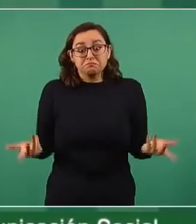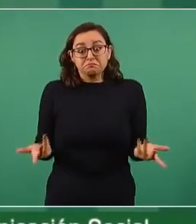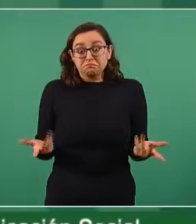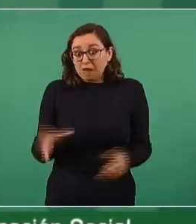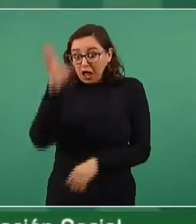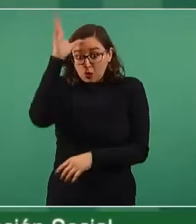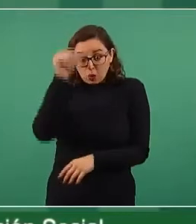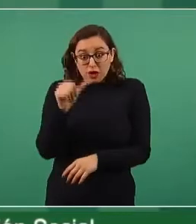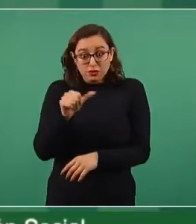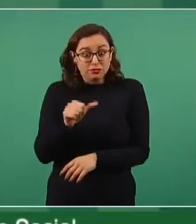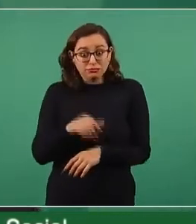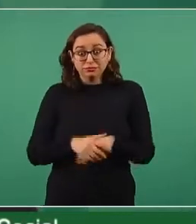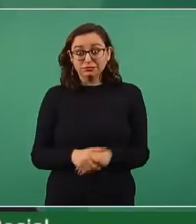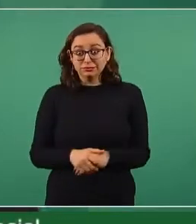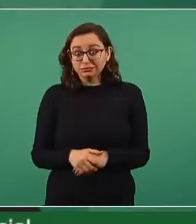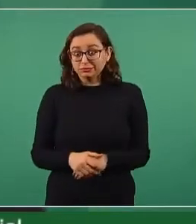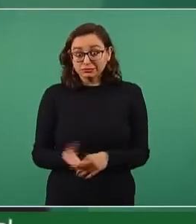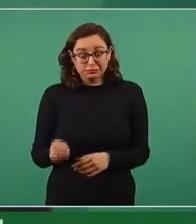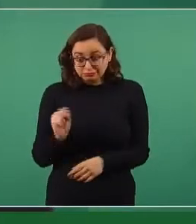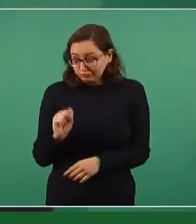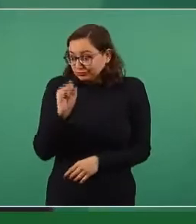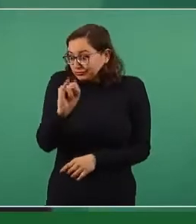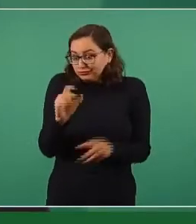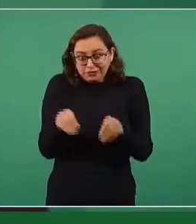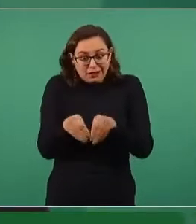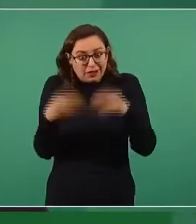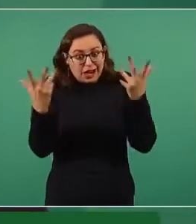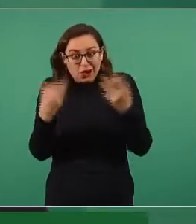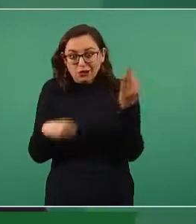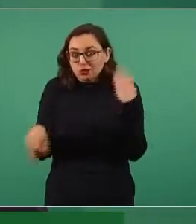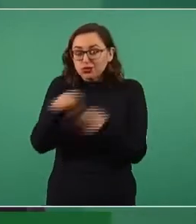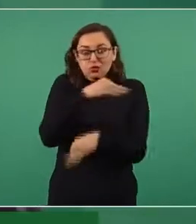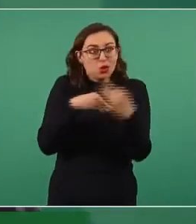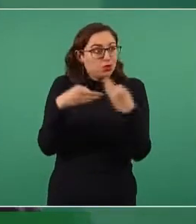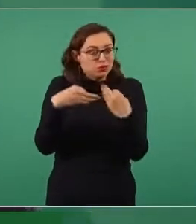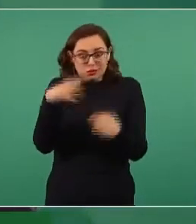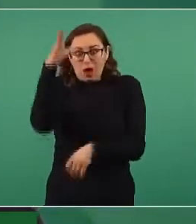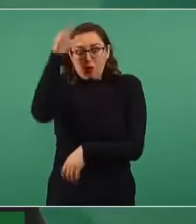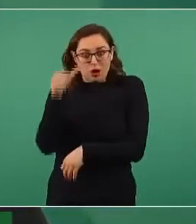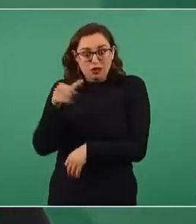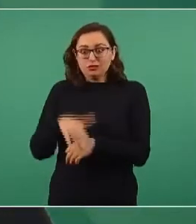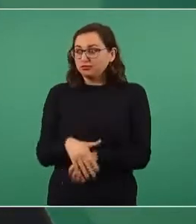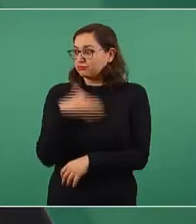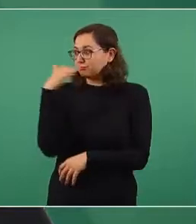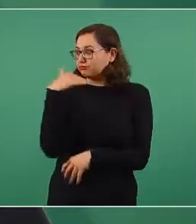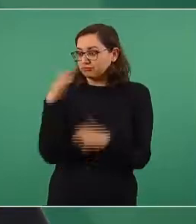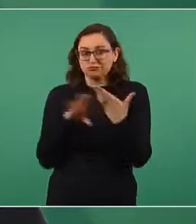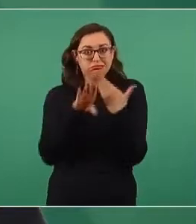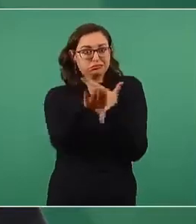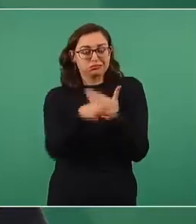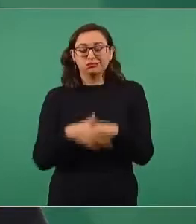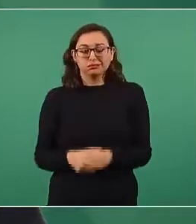más obvio, evidente, amplio, no puede haber.